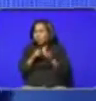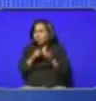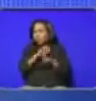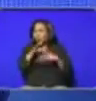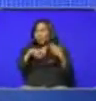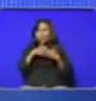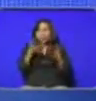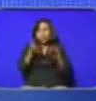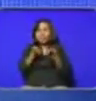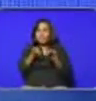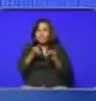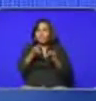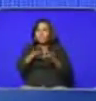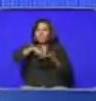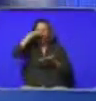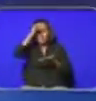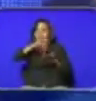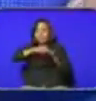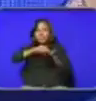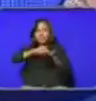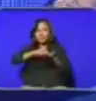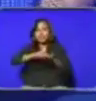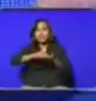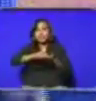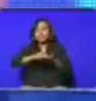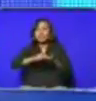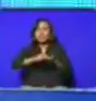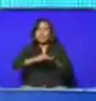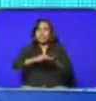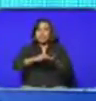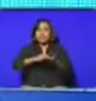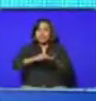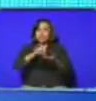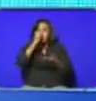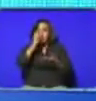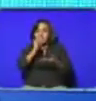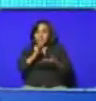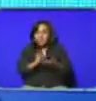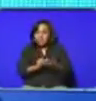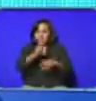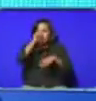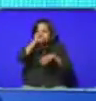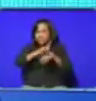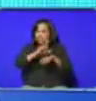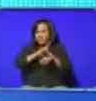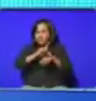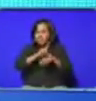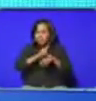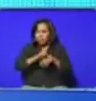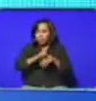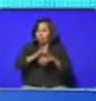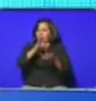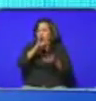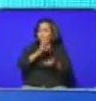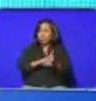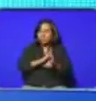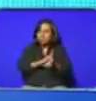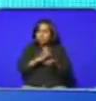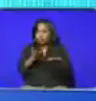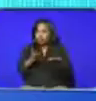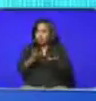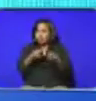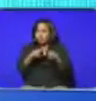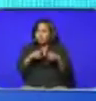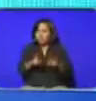licenciatura. Eso también le pasó a Singapur. Derecho. Entonces, cuando Singapur analiza esto en el momento